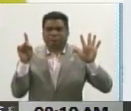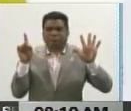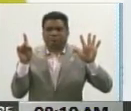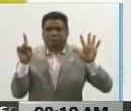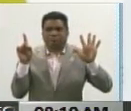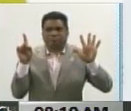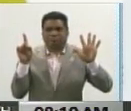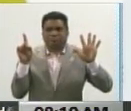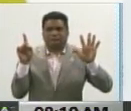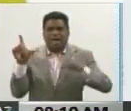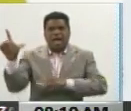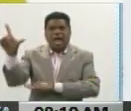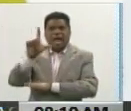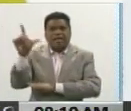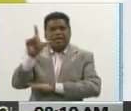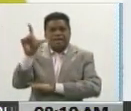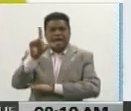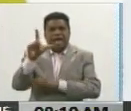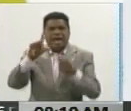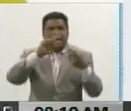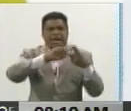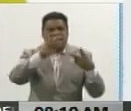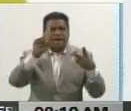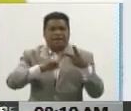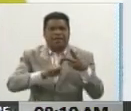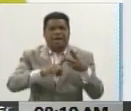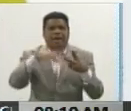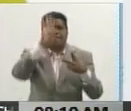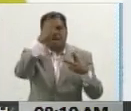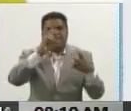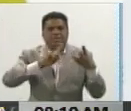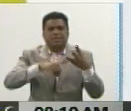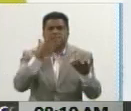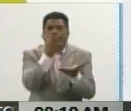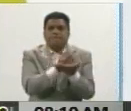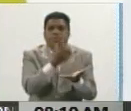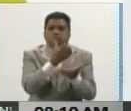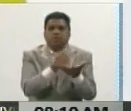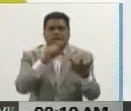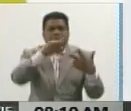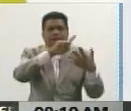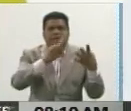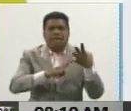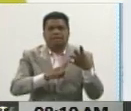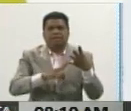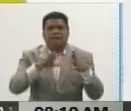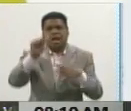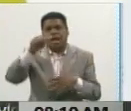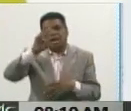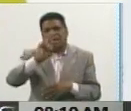estado Lara con 60 hectáreas, Barinas con 57, Monagas con 50, Aragua